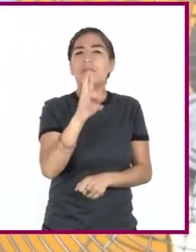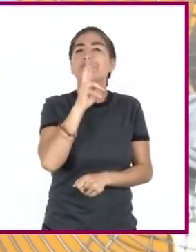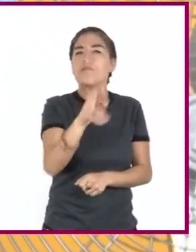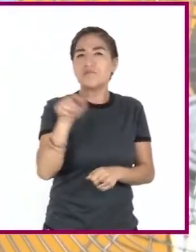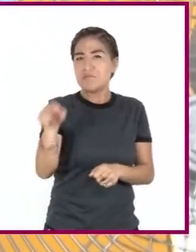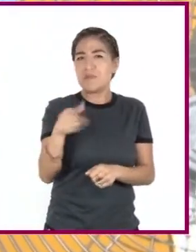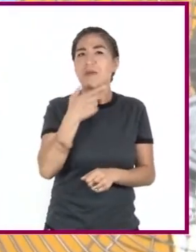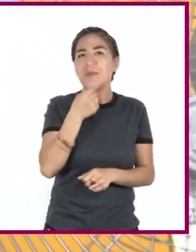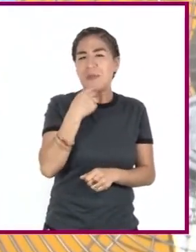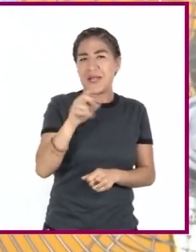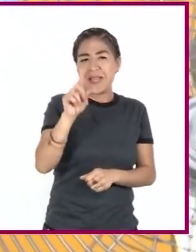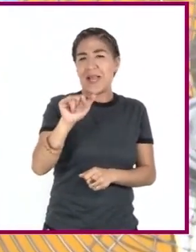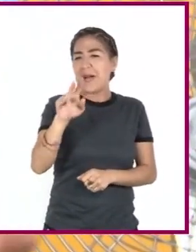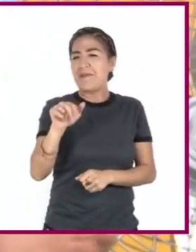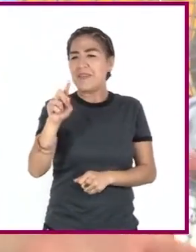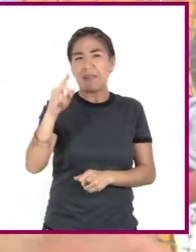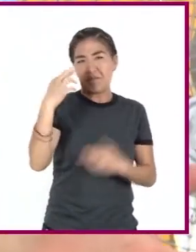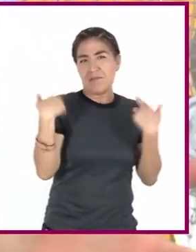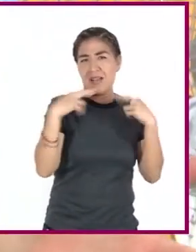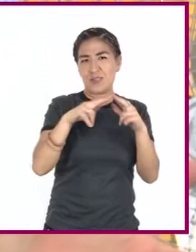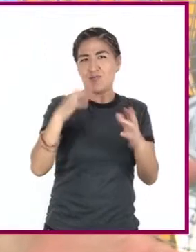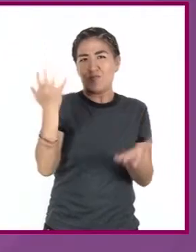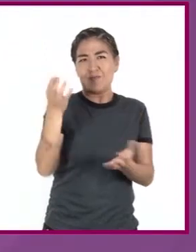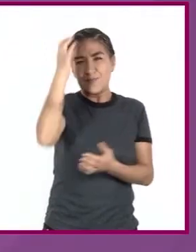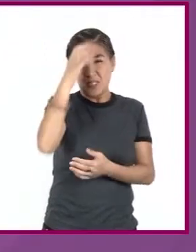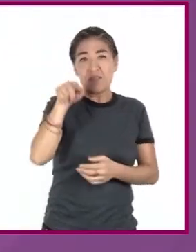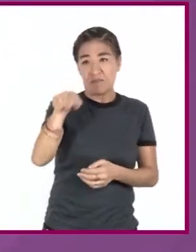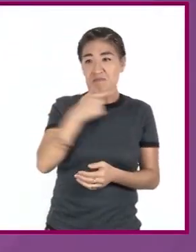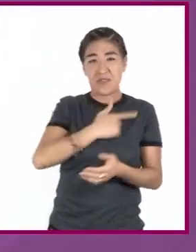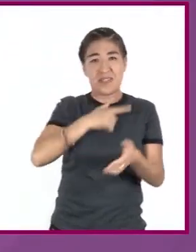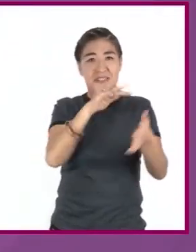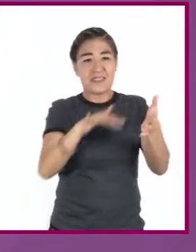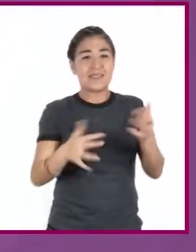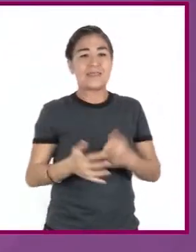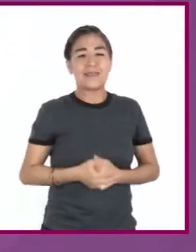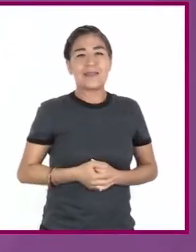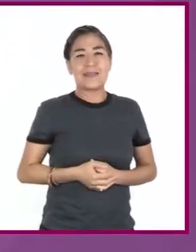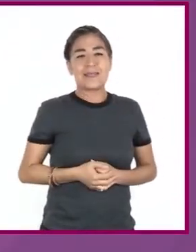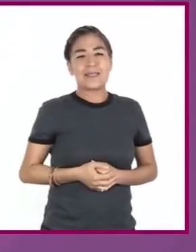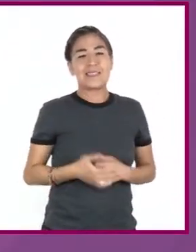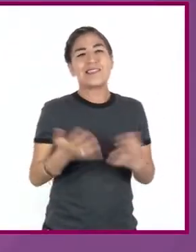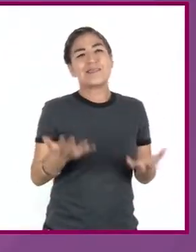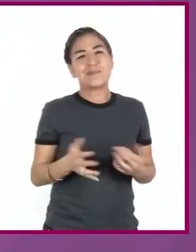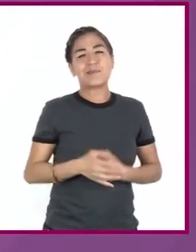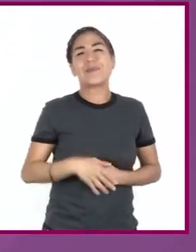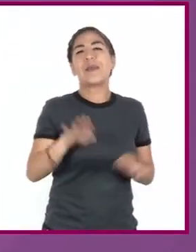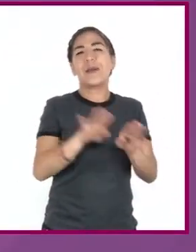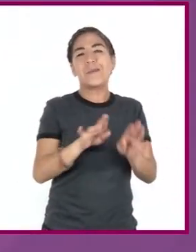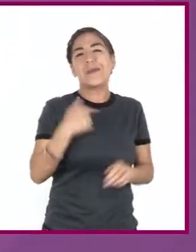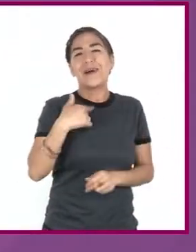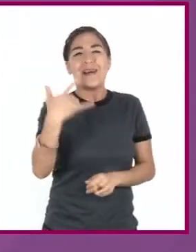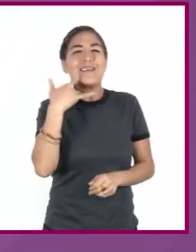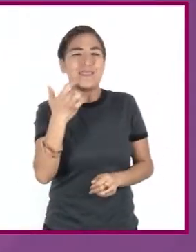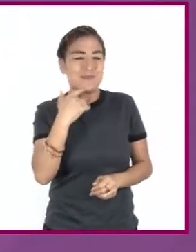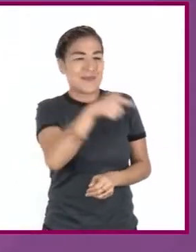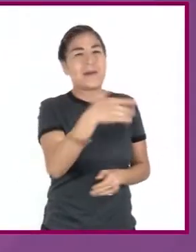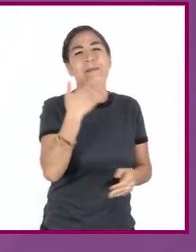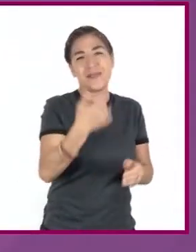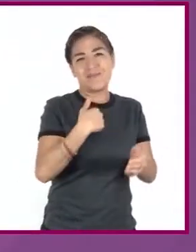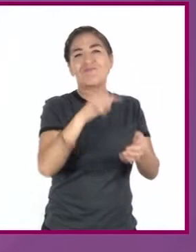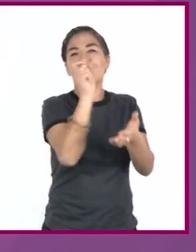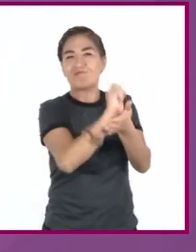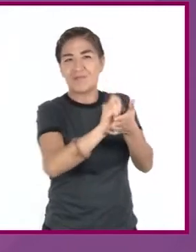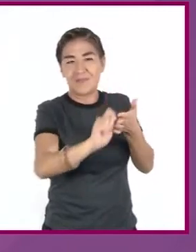dio el señor Humphrey Davy? ¿Le gustó el libro? Well, apreció el esfuerzo que había hecho para escribir el libro,